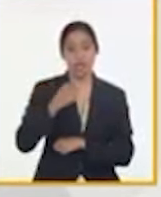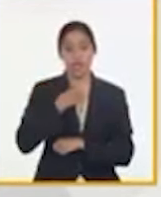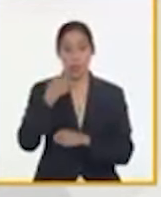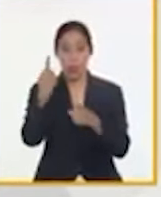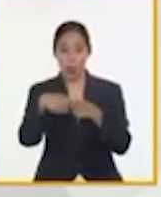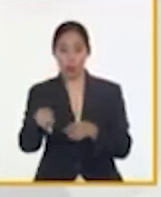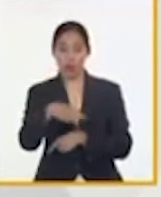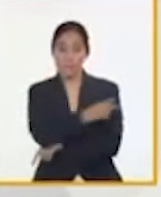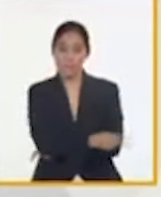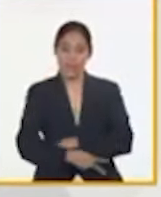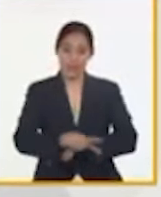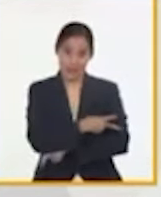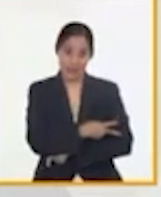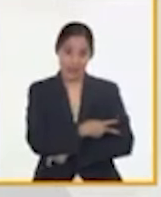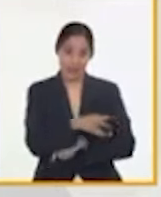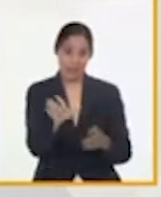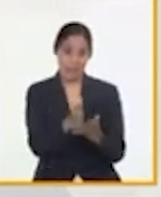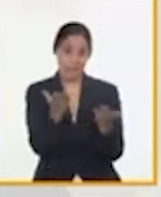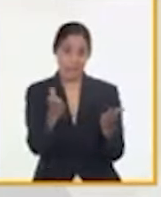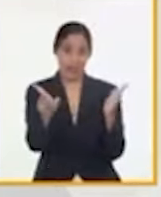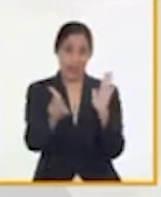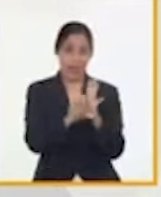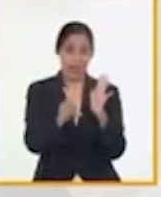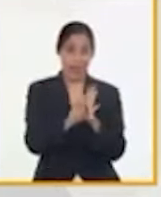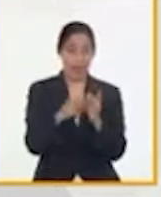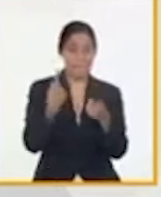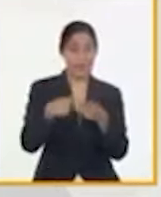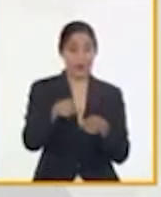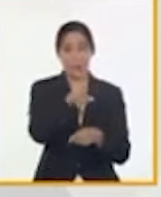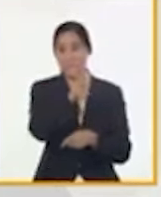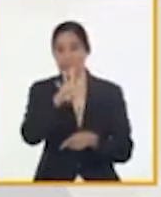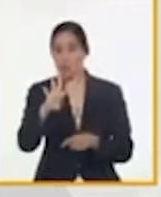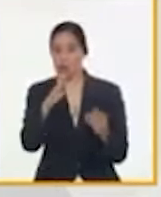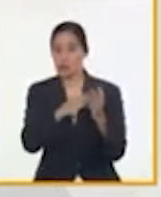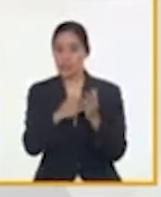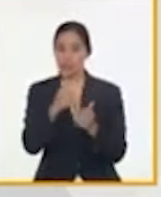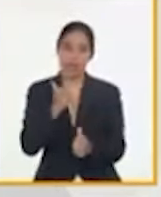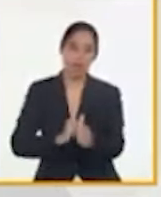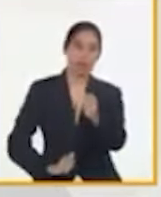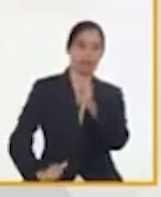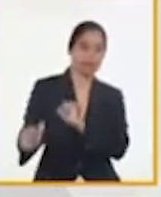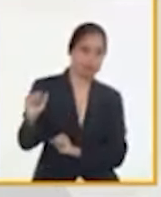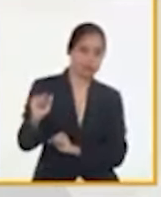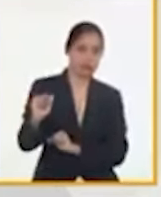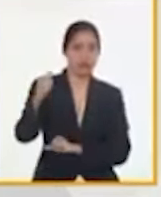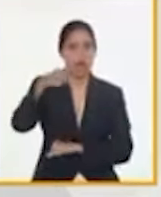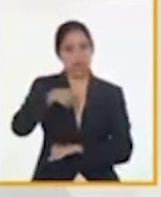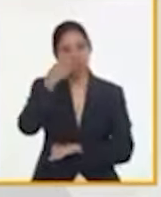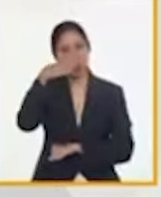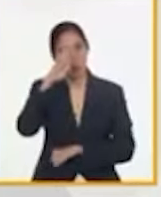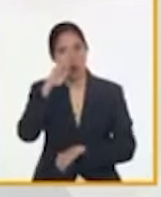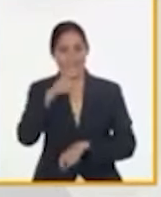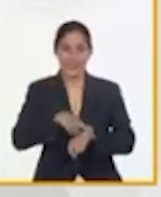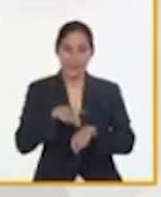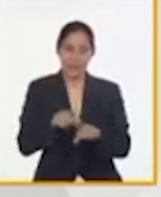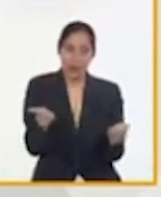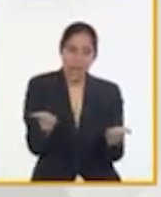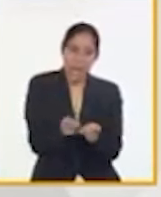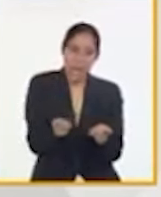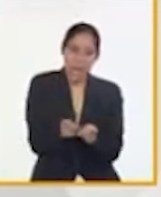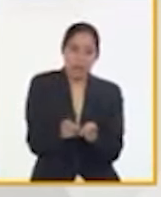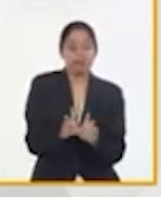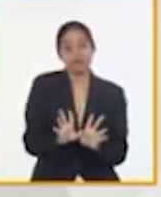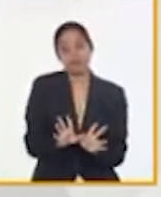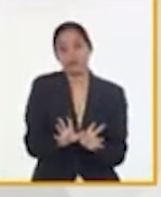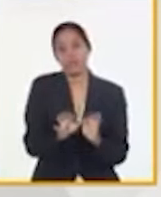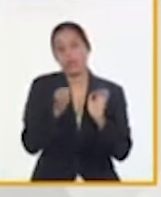país, pero en los 24 meses retornado, aunque sea por breve tiempo, mantenía, o sea,